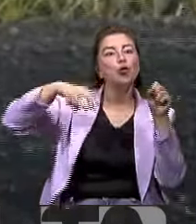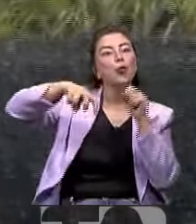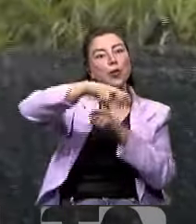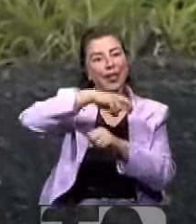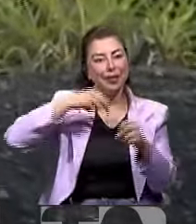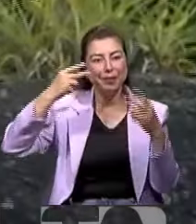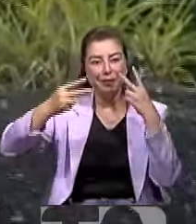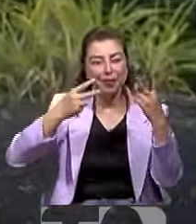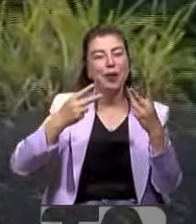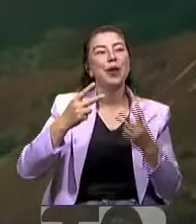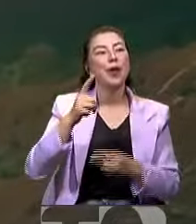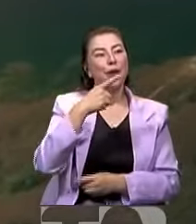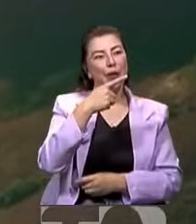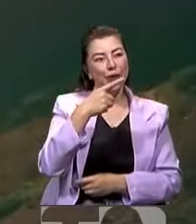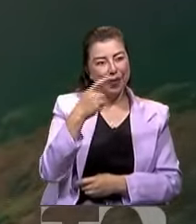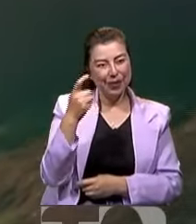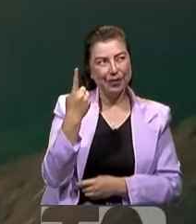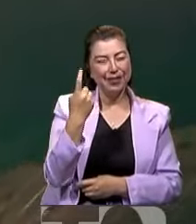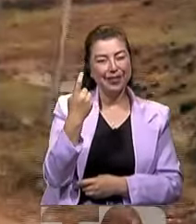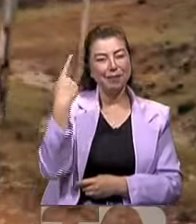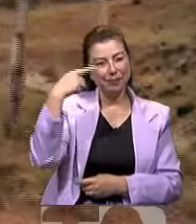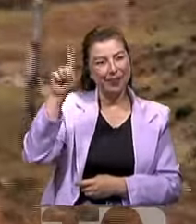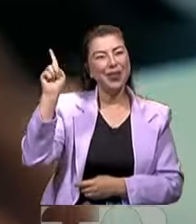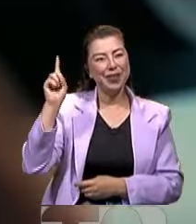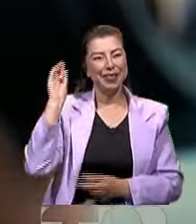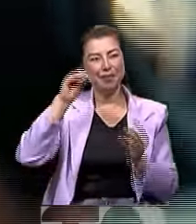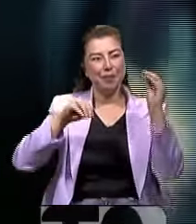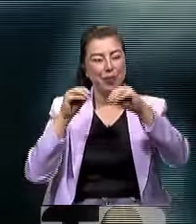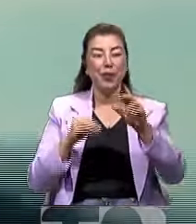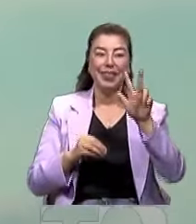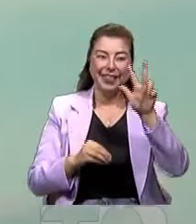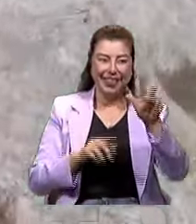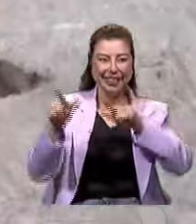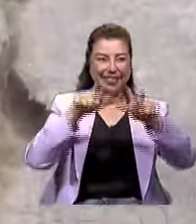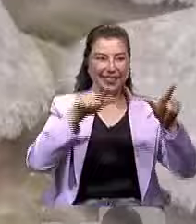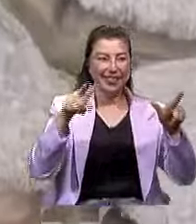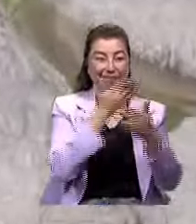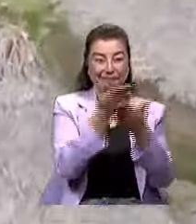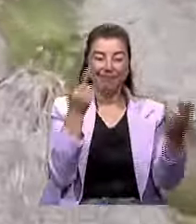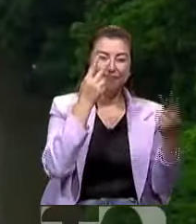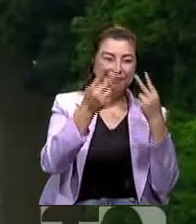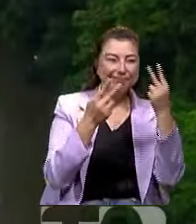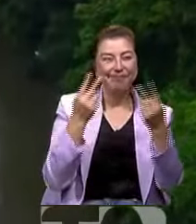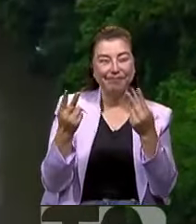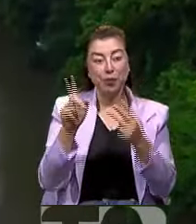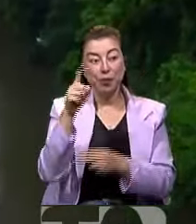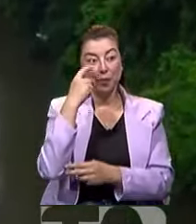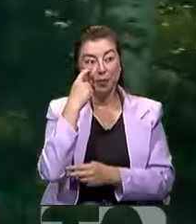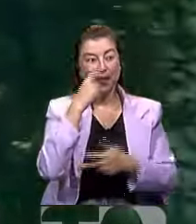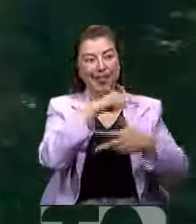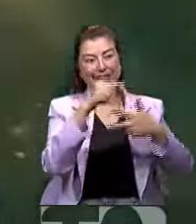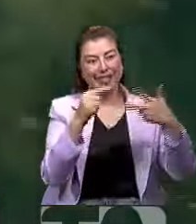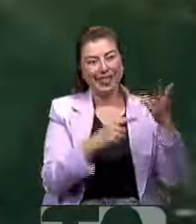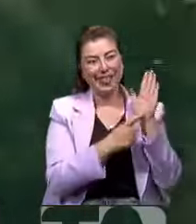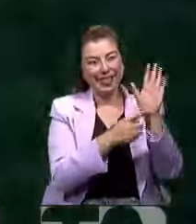11.400.000. Así que ya lo sabe, 3 destinos para visitar en las próximas vacaciones: Santa Marta, Magdalena y